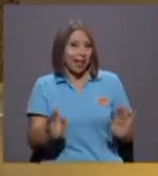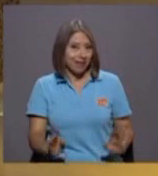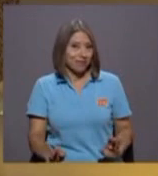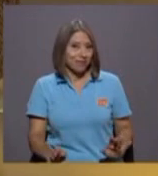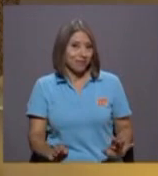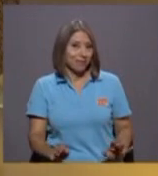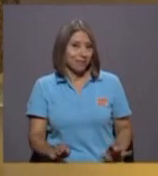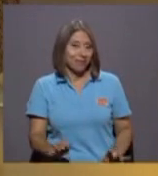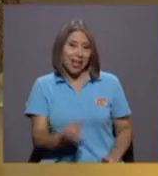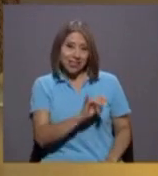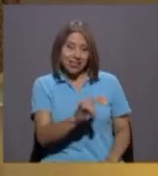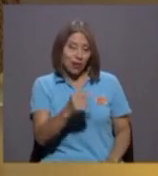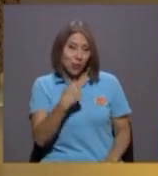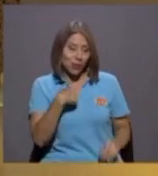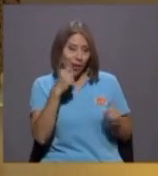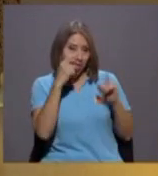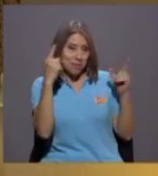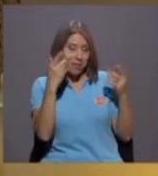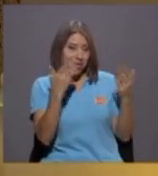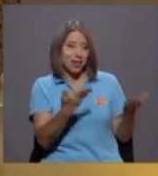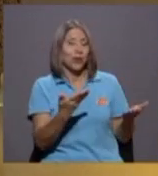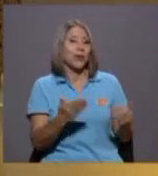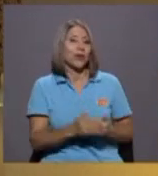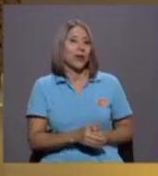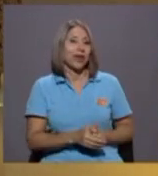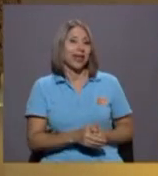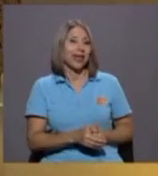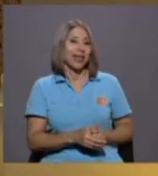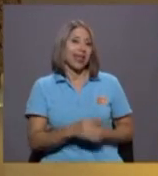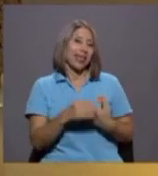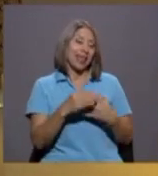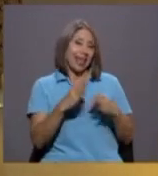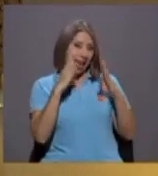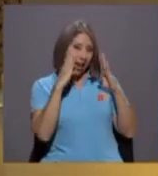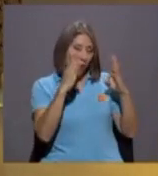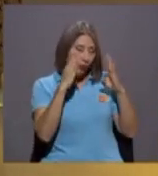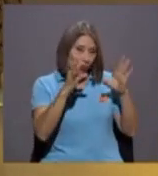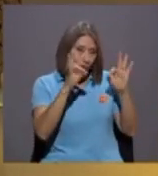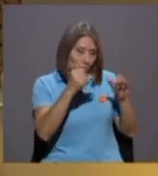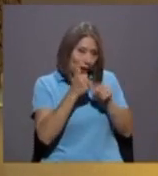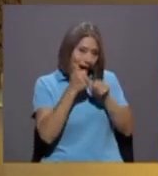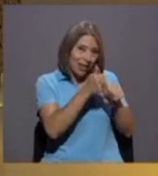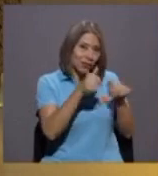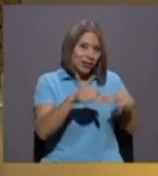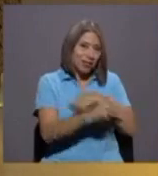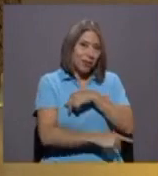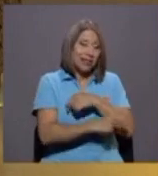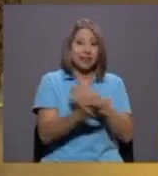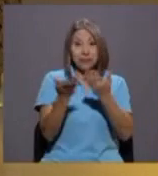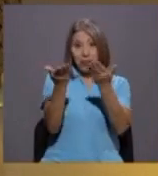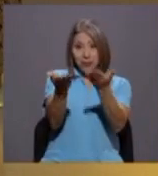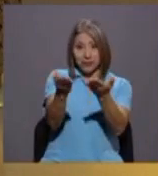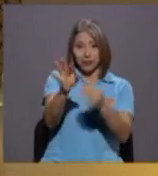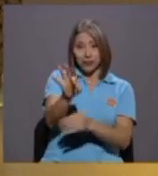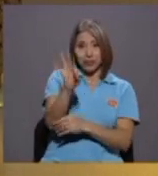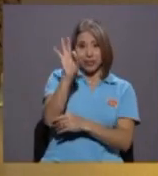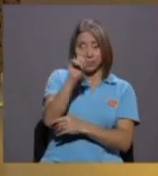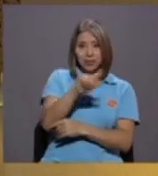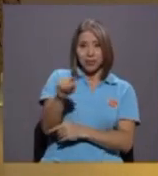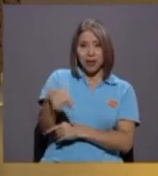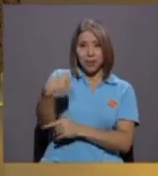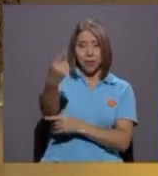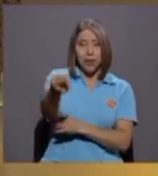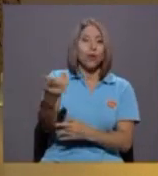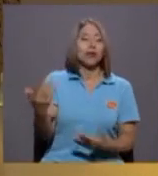así como yo la admiro, que le hagamos mucho caso en este país, y a las amigas y amigos los invitamos a que la próxima